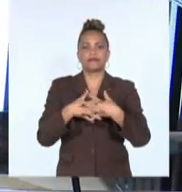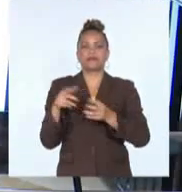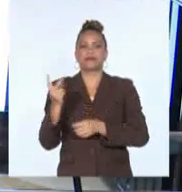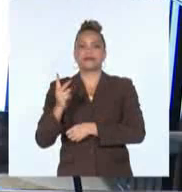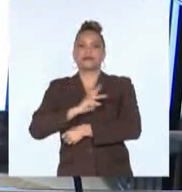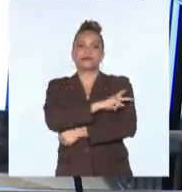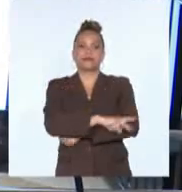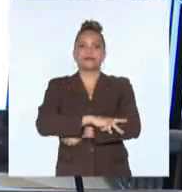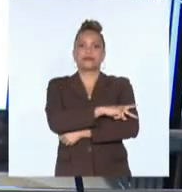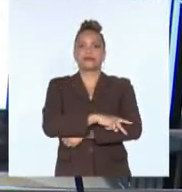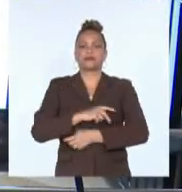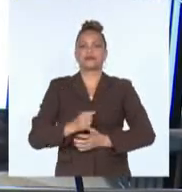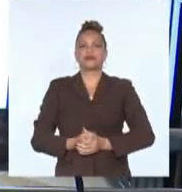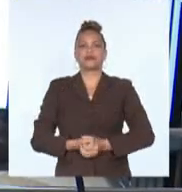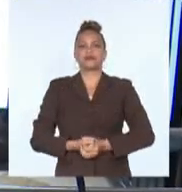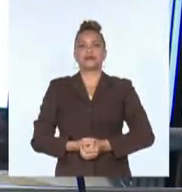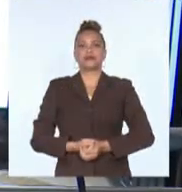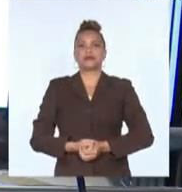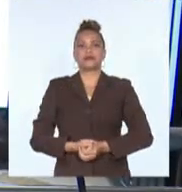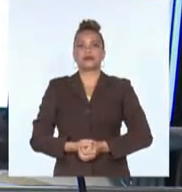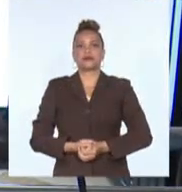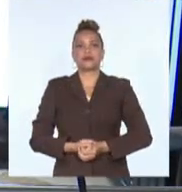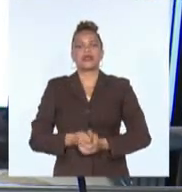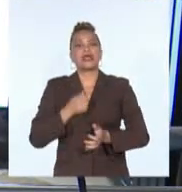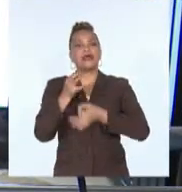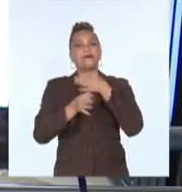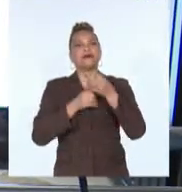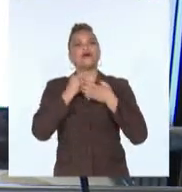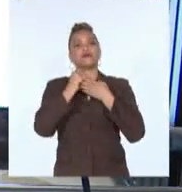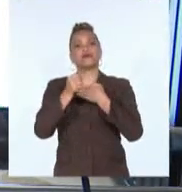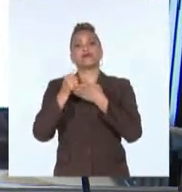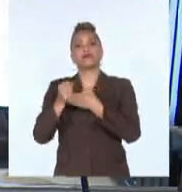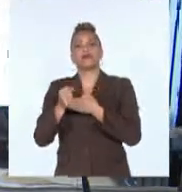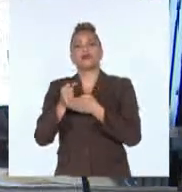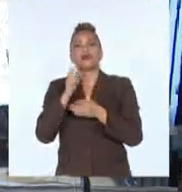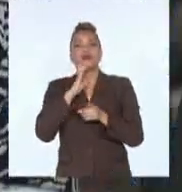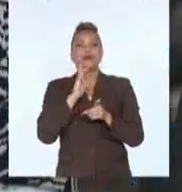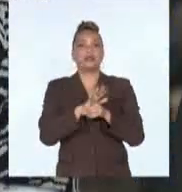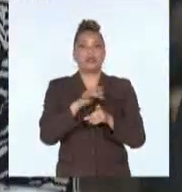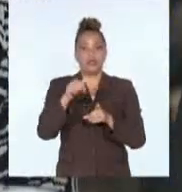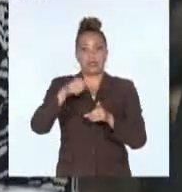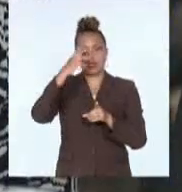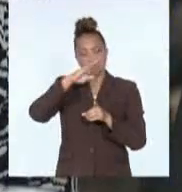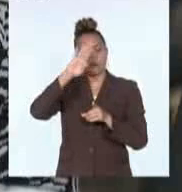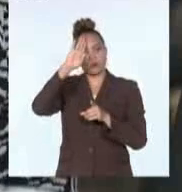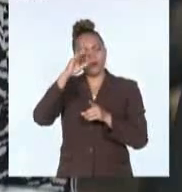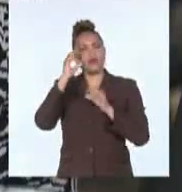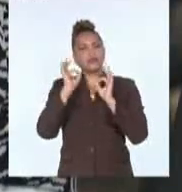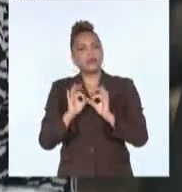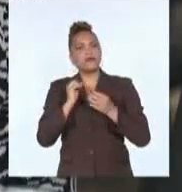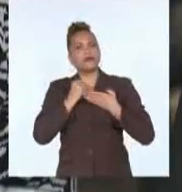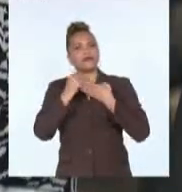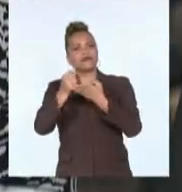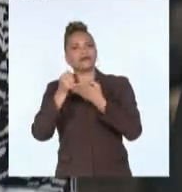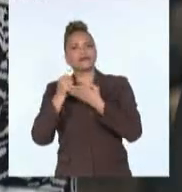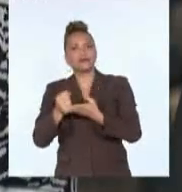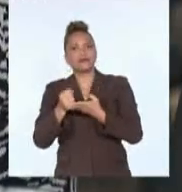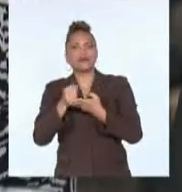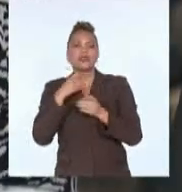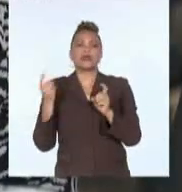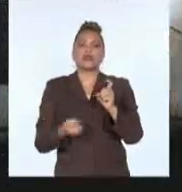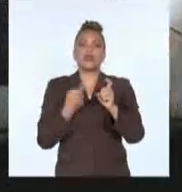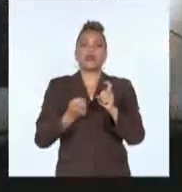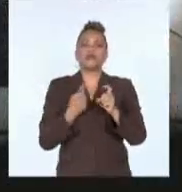países. Asimismo, significó el apoyo que desde esta nación se ha brindado siempre a Cuba en su lucha contra